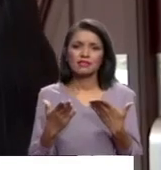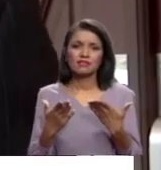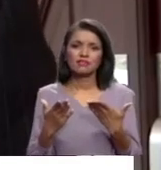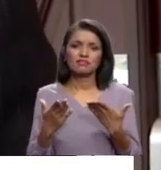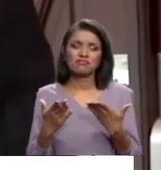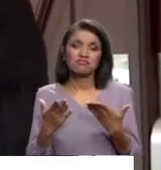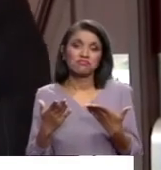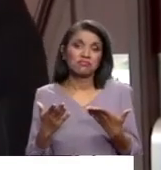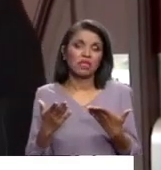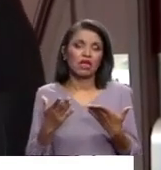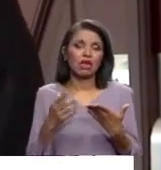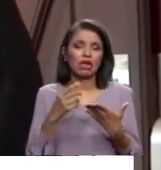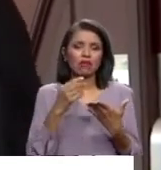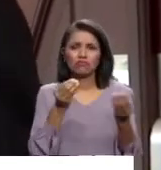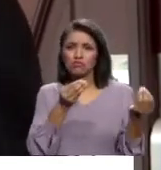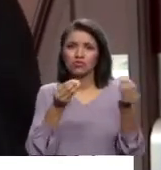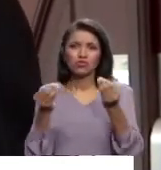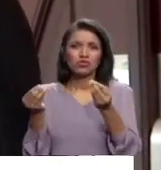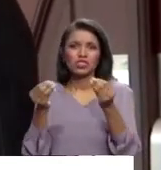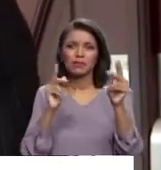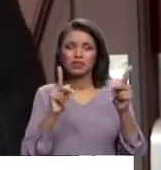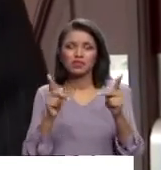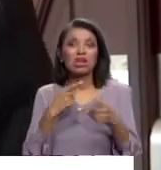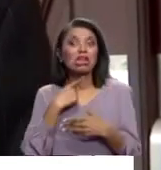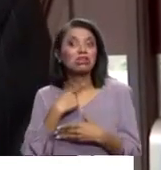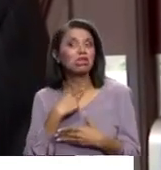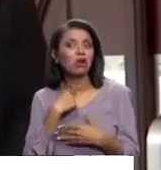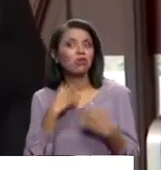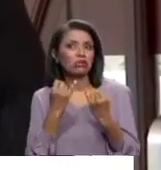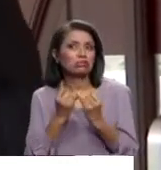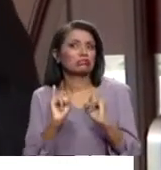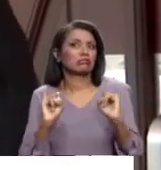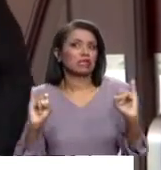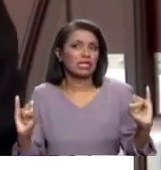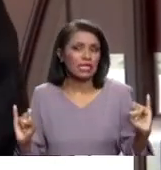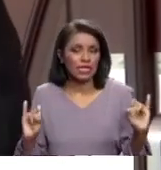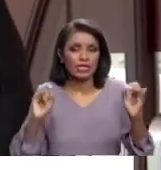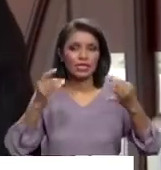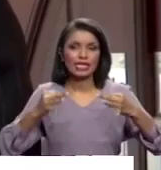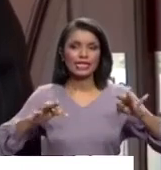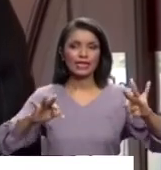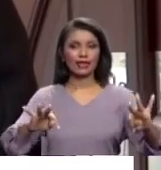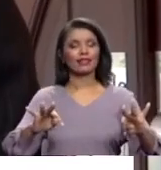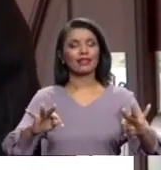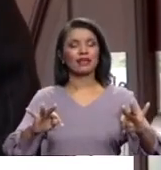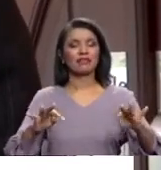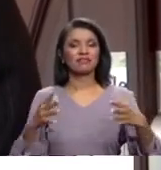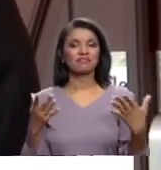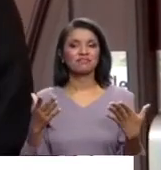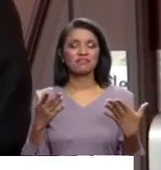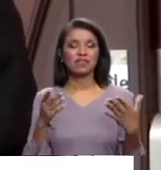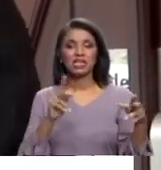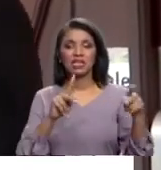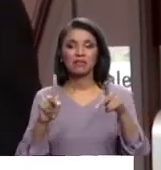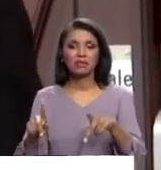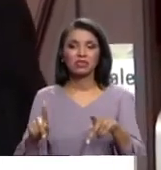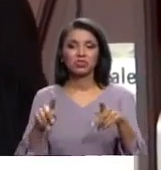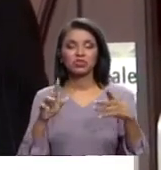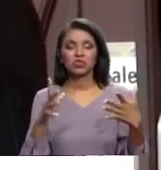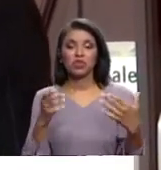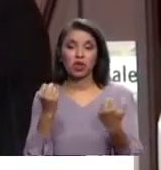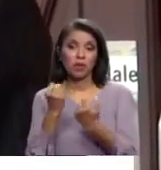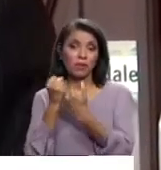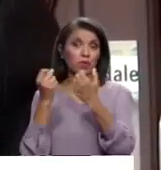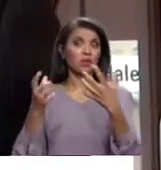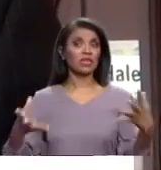ha tenido efervescencia la figura de la libre postulación y quieren pues tratar de granjearse el cariño de las personas que no pertenecen a